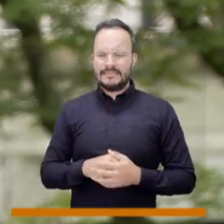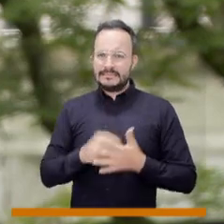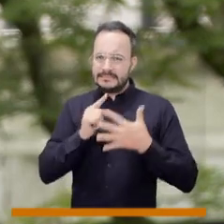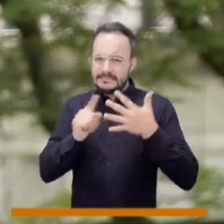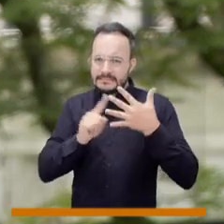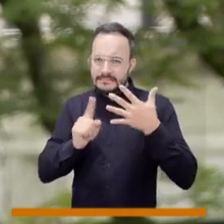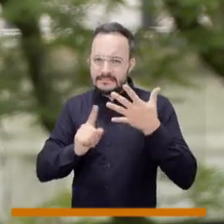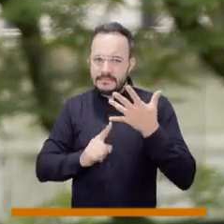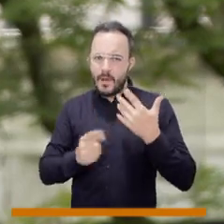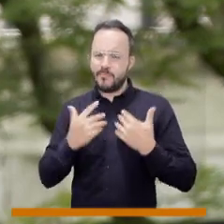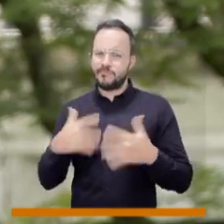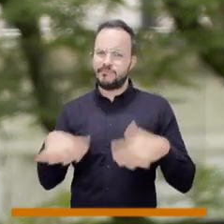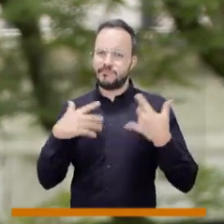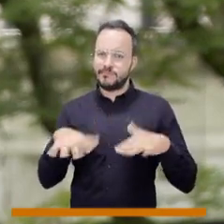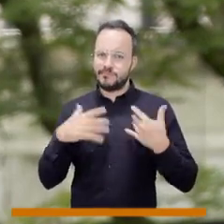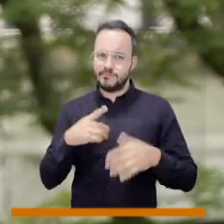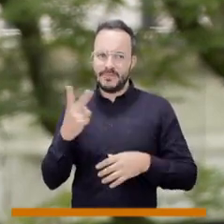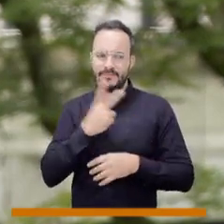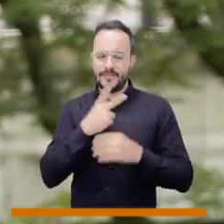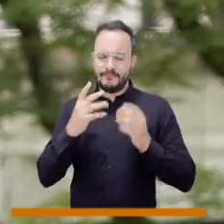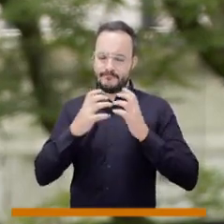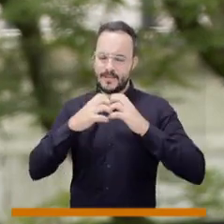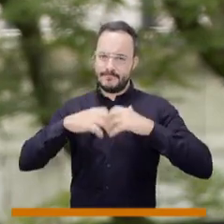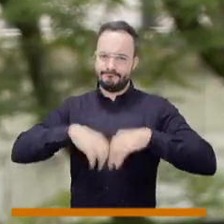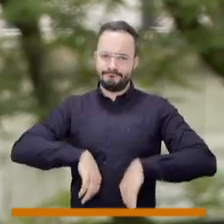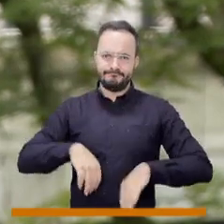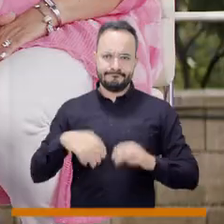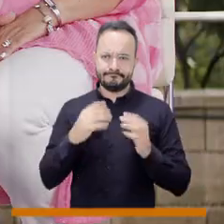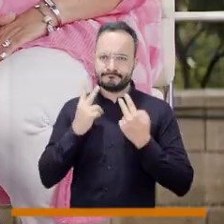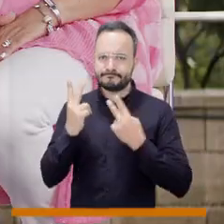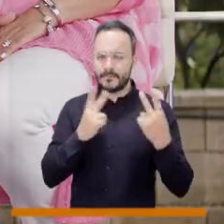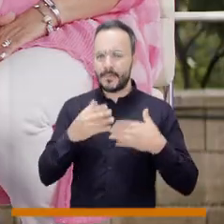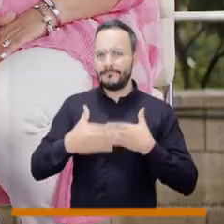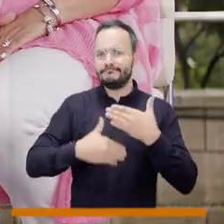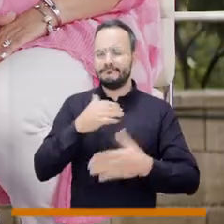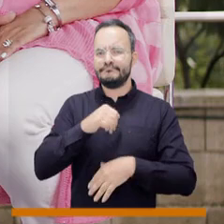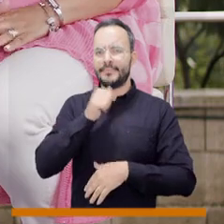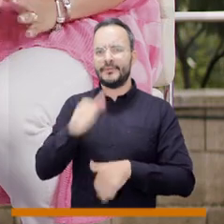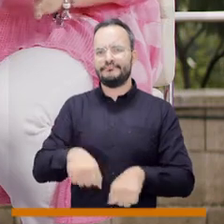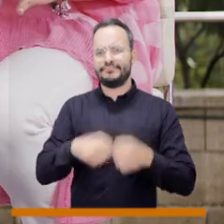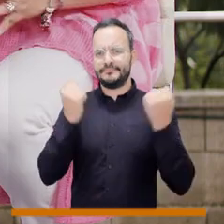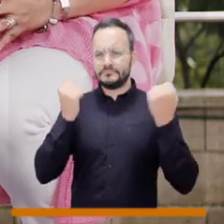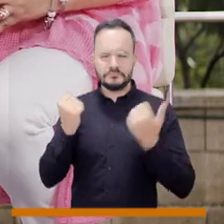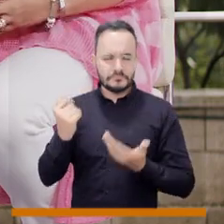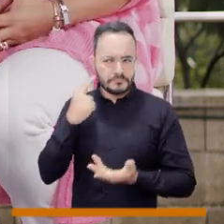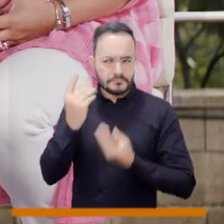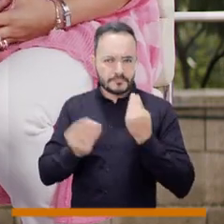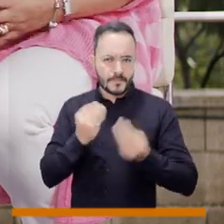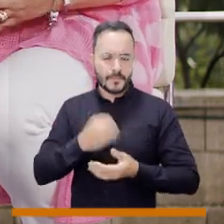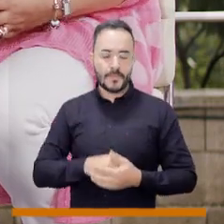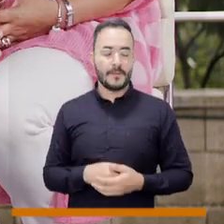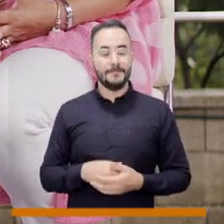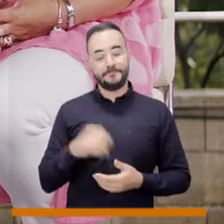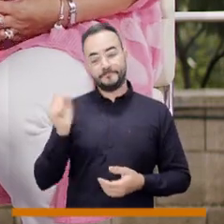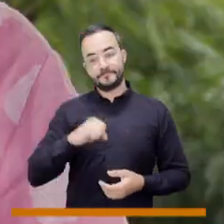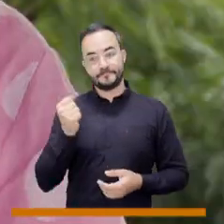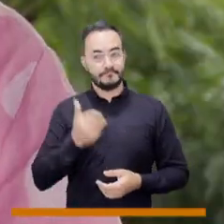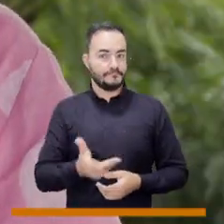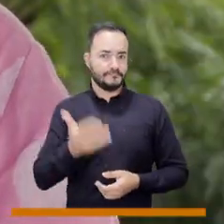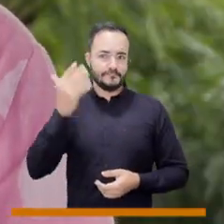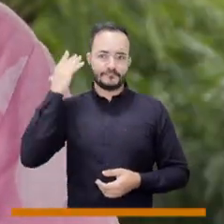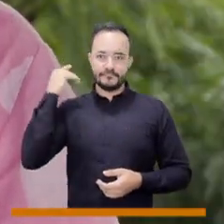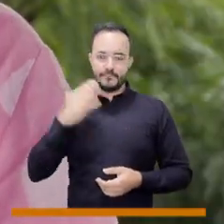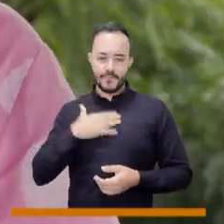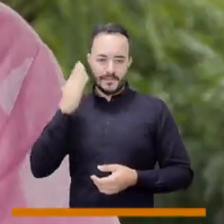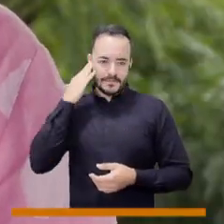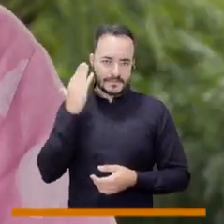la fragmentación que pues definitivamente padecemos. ¿Qué podemos hacer, concejal Leticia? Bueno, lo primero es que es un tema que yo vengo